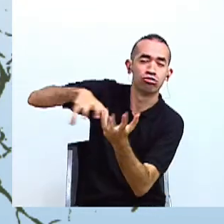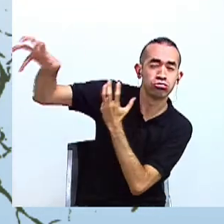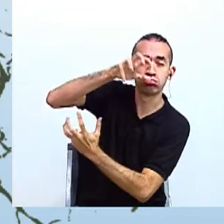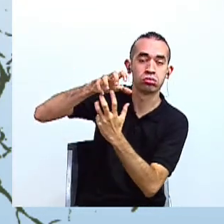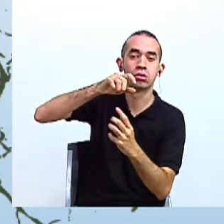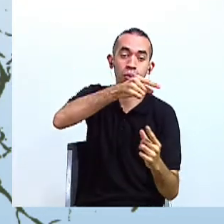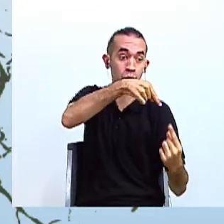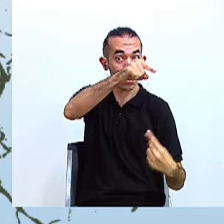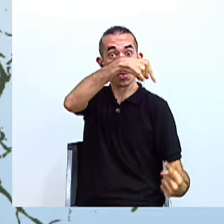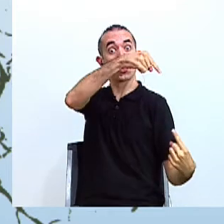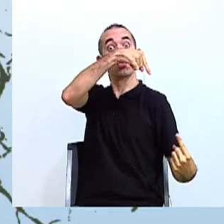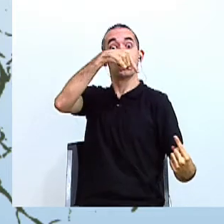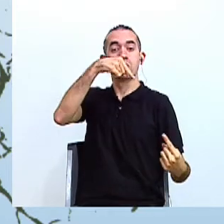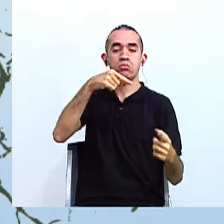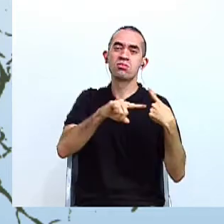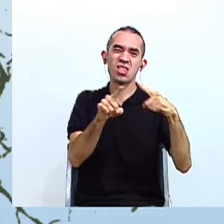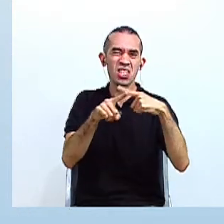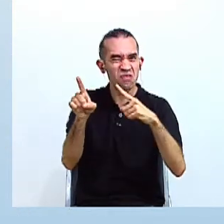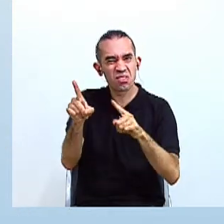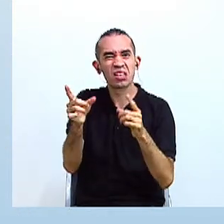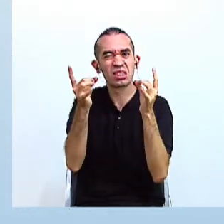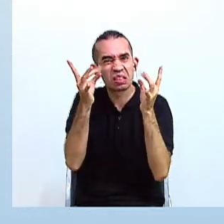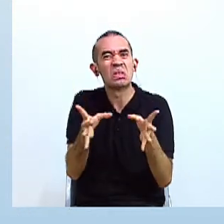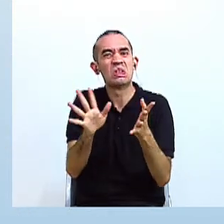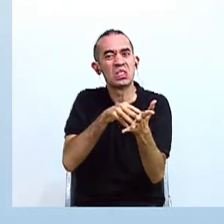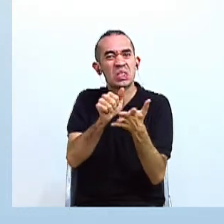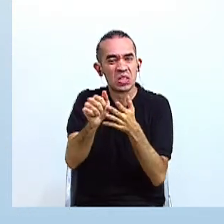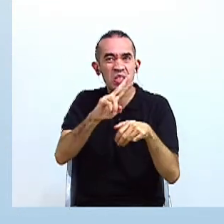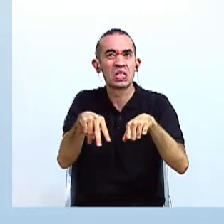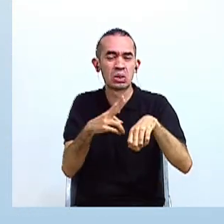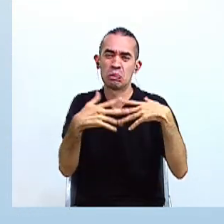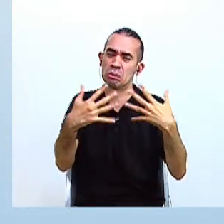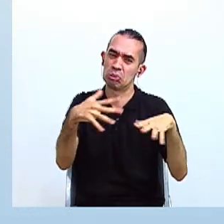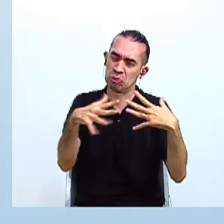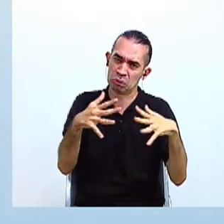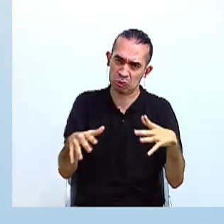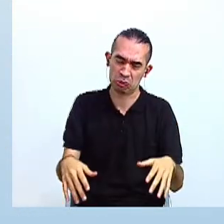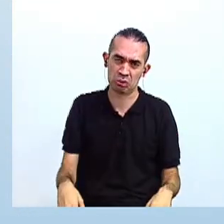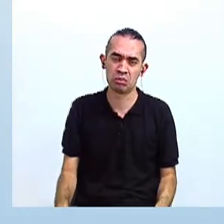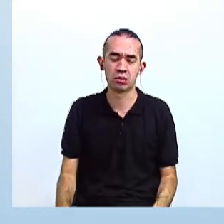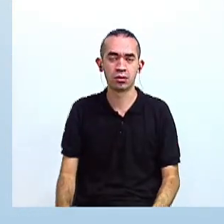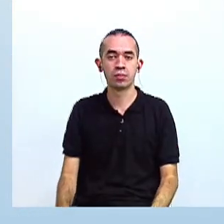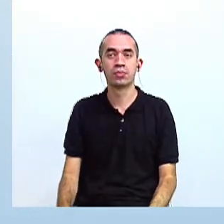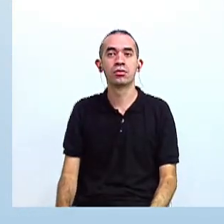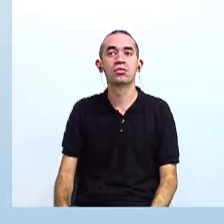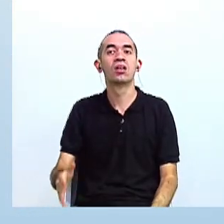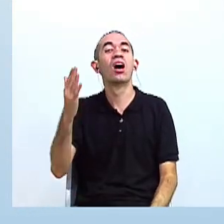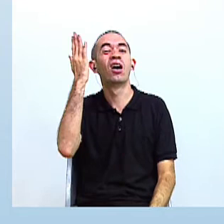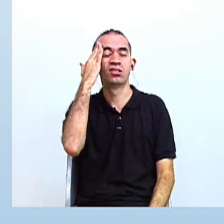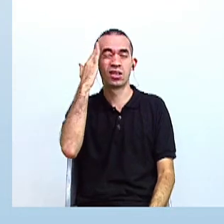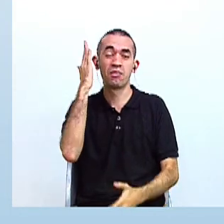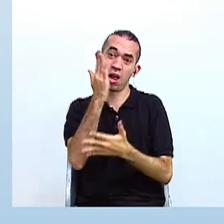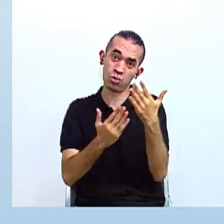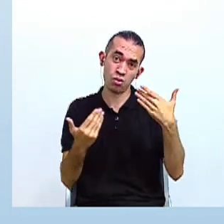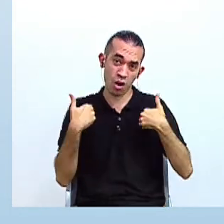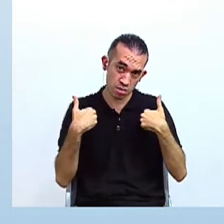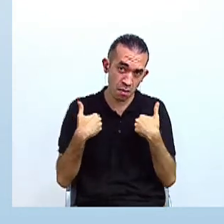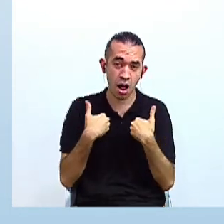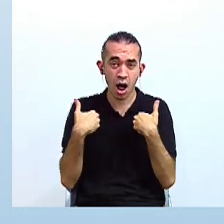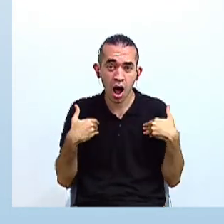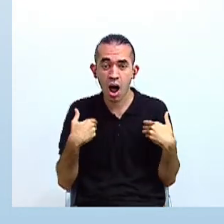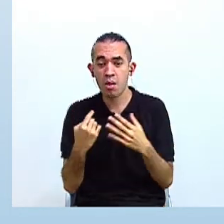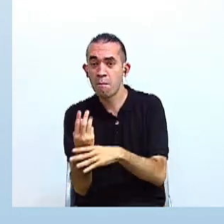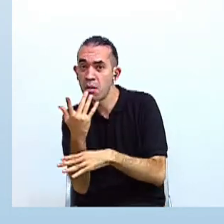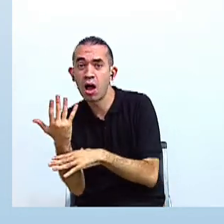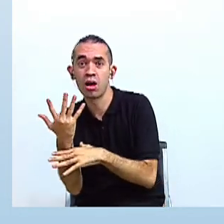los desastres naturales que acompañarían a muchas realidades del planeta. La extinción de los seres vivos. Y